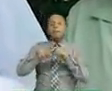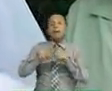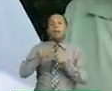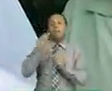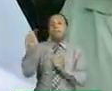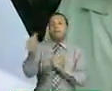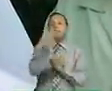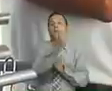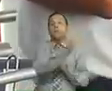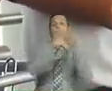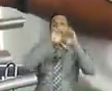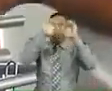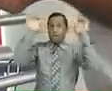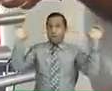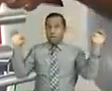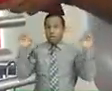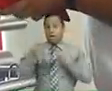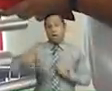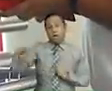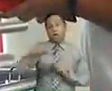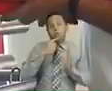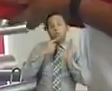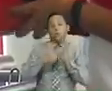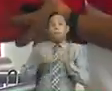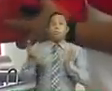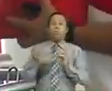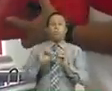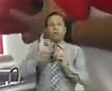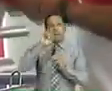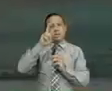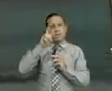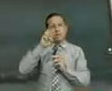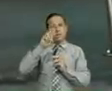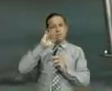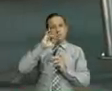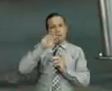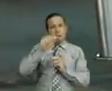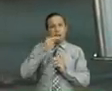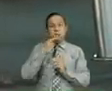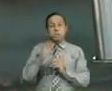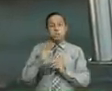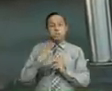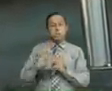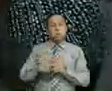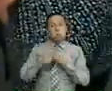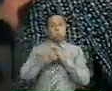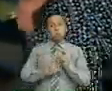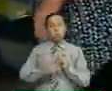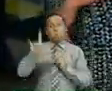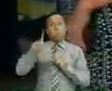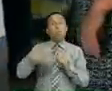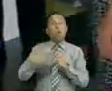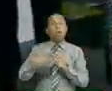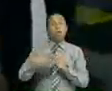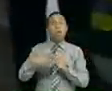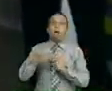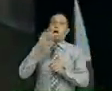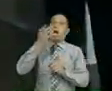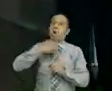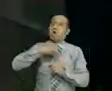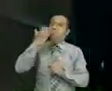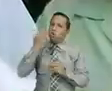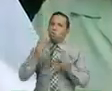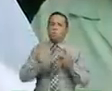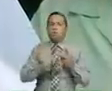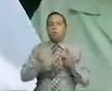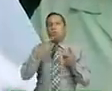vayan determinando. Nos ha anunciado Iberia que no va a comenzar el vuelo sino alrededor de agosto. Lo mismo en KLM. Air Europa, bueno,